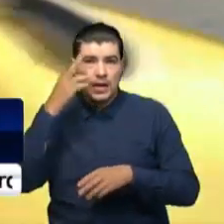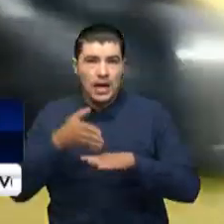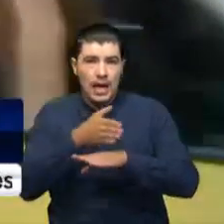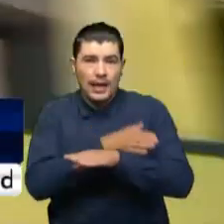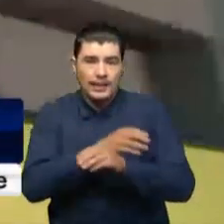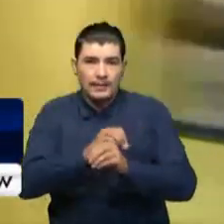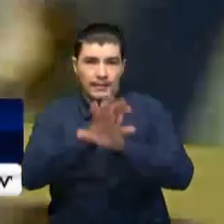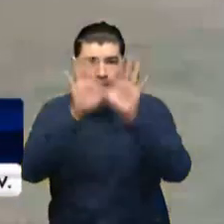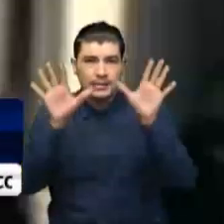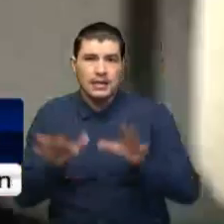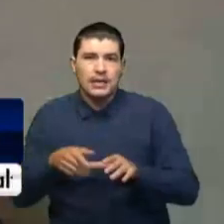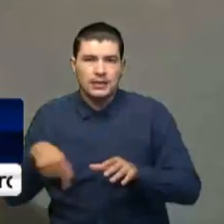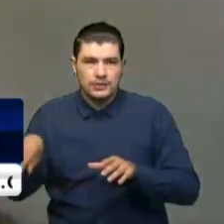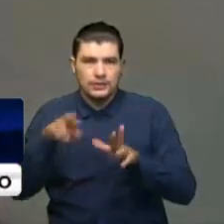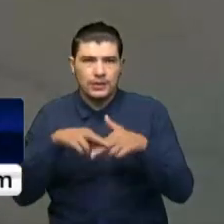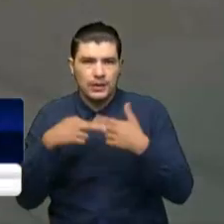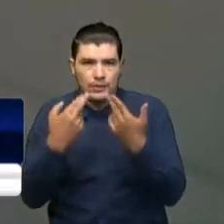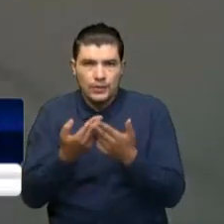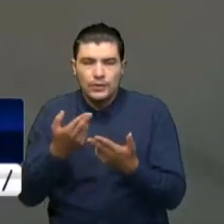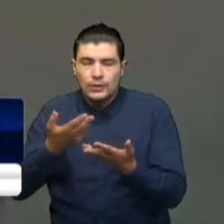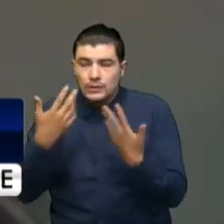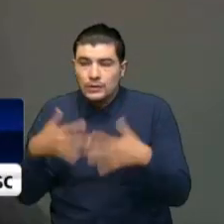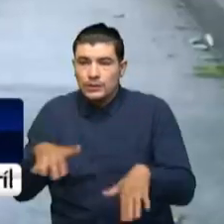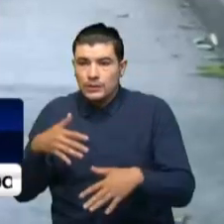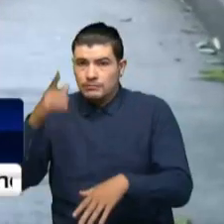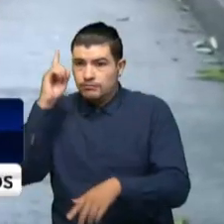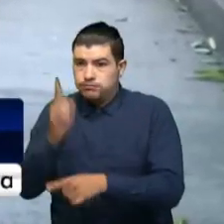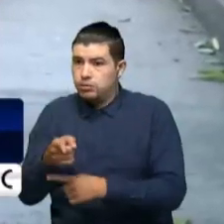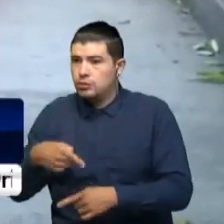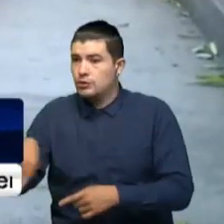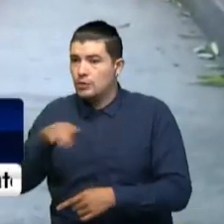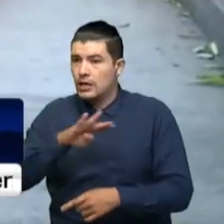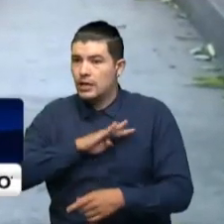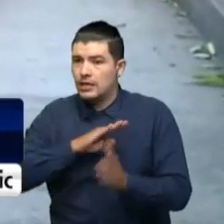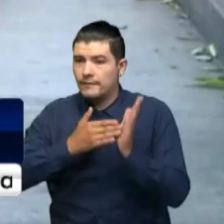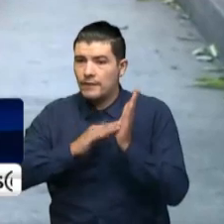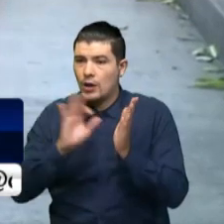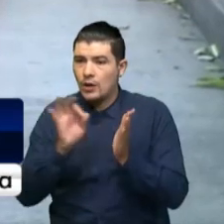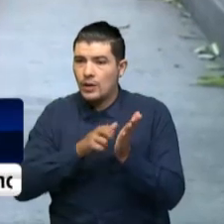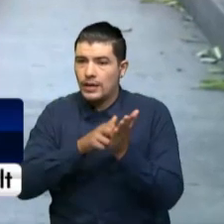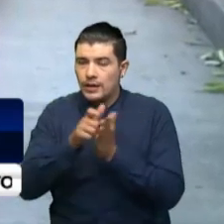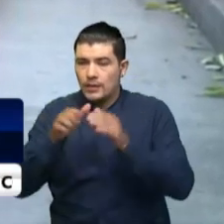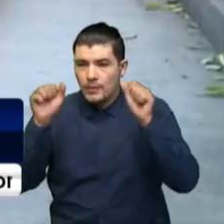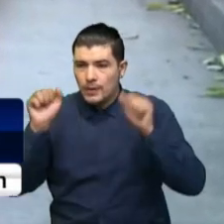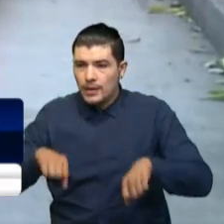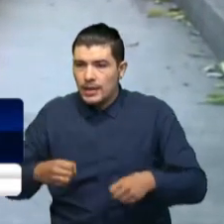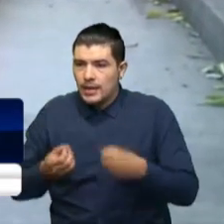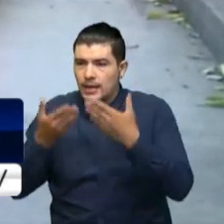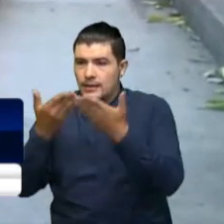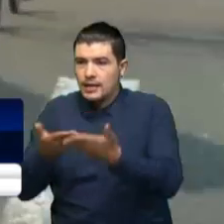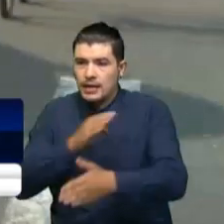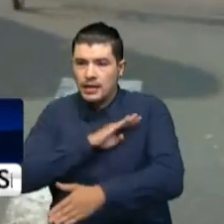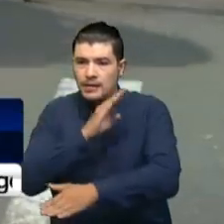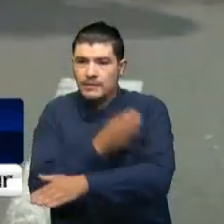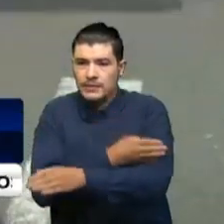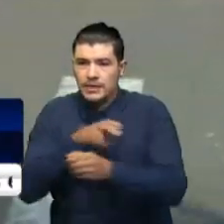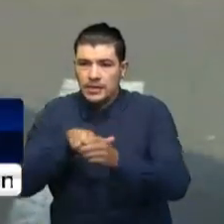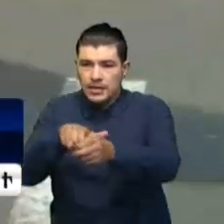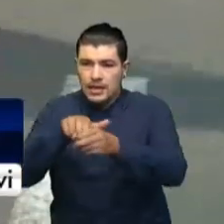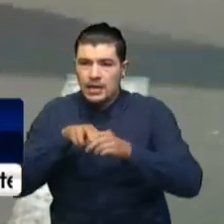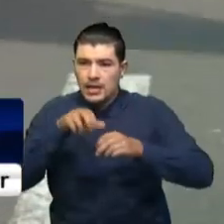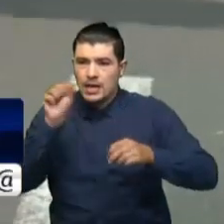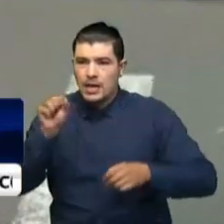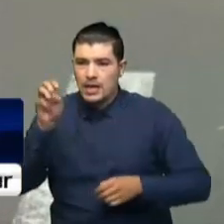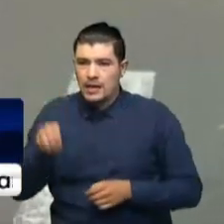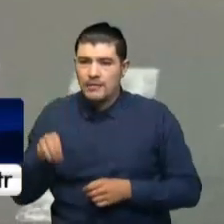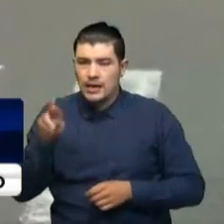llevó a cabo una reunión donde le dan un ultimátum a los alcaldes de Florida Blanca y Girón para que entreguen la capacidad transportadora a la